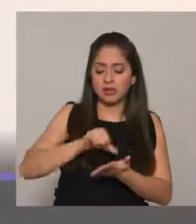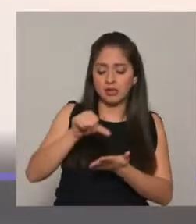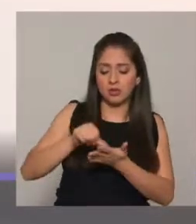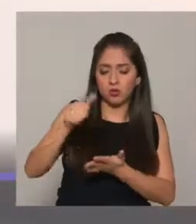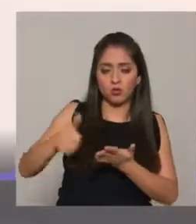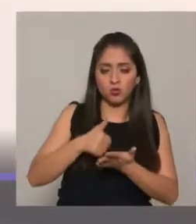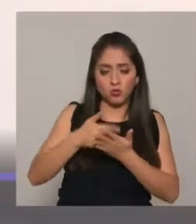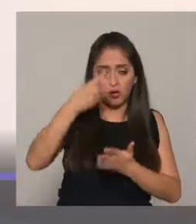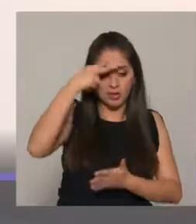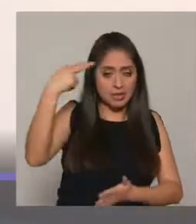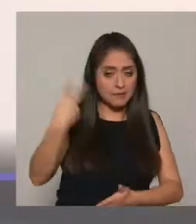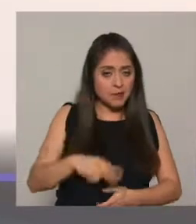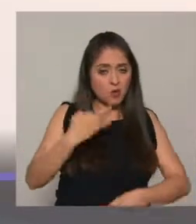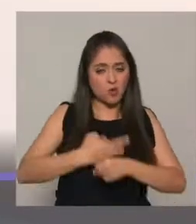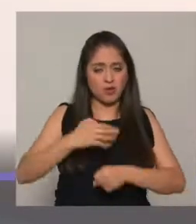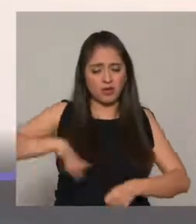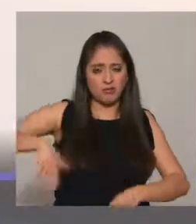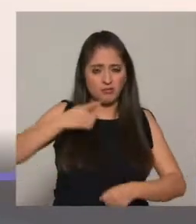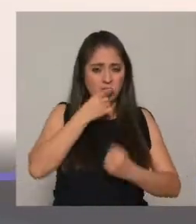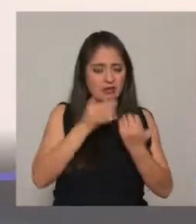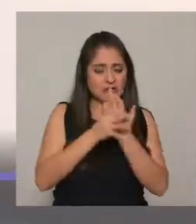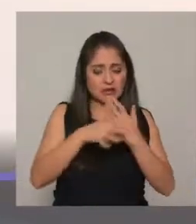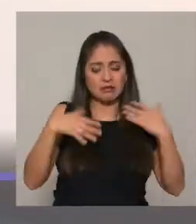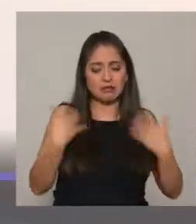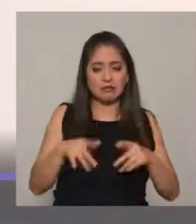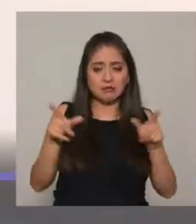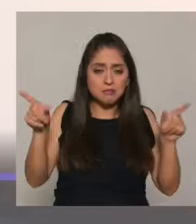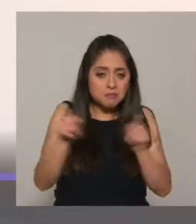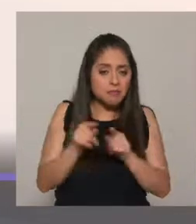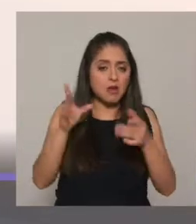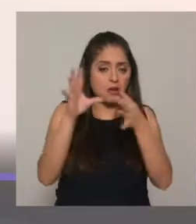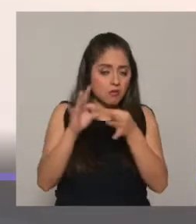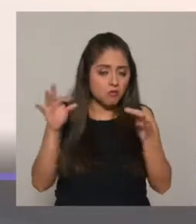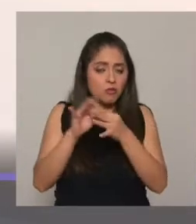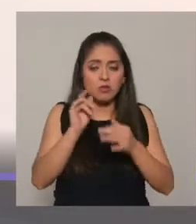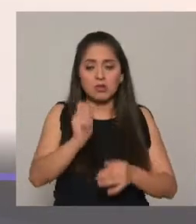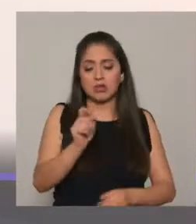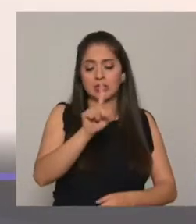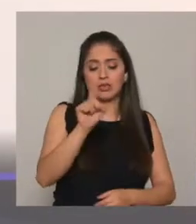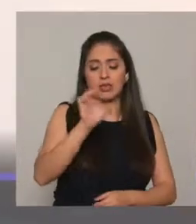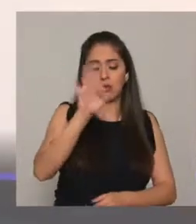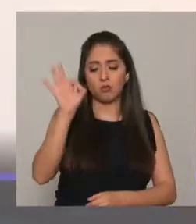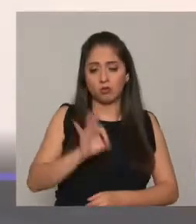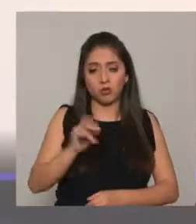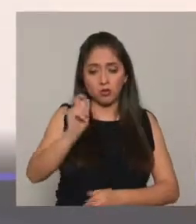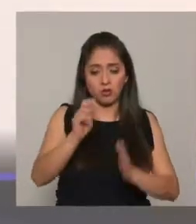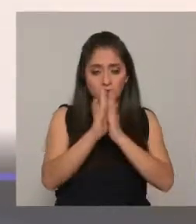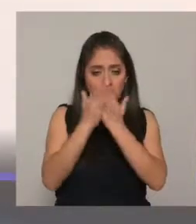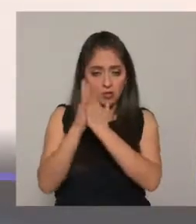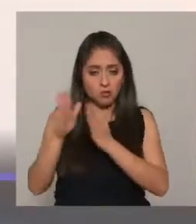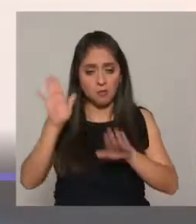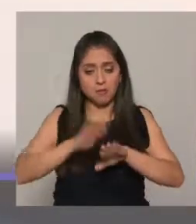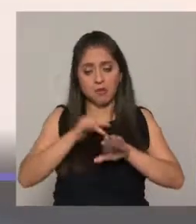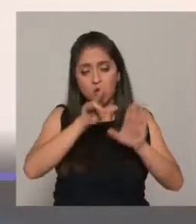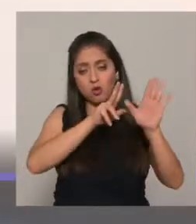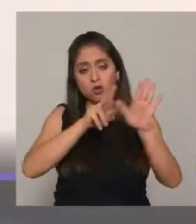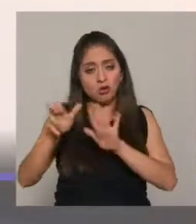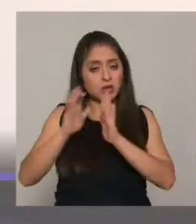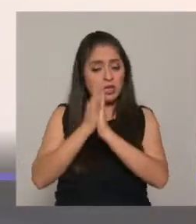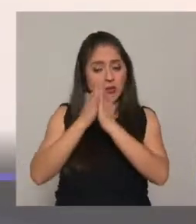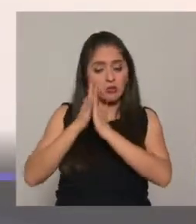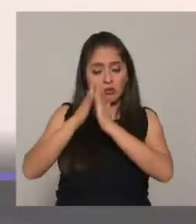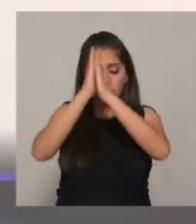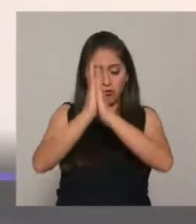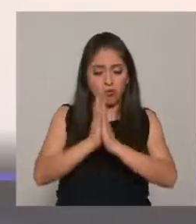de México y ya escuchamos que estará muy en breve tiempo el 100% de los libros, de los más de 800 libros que pues